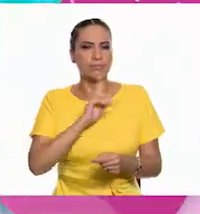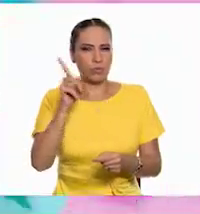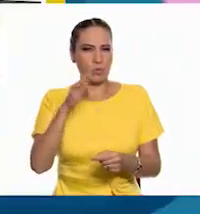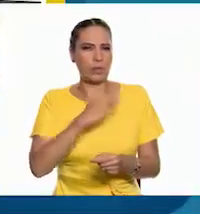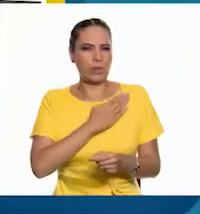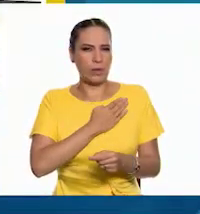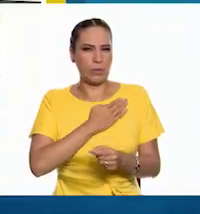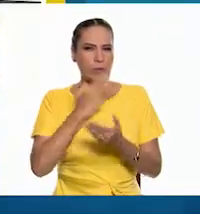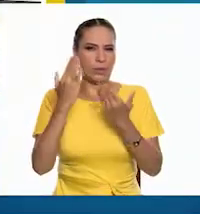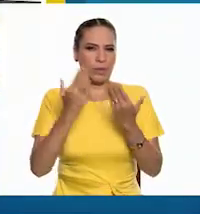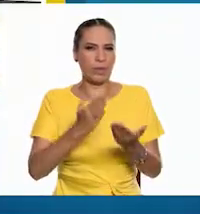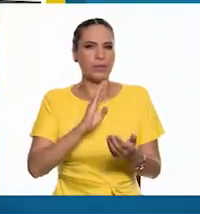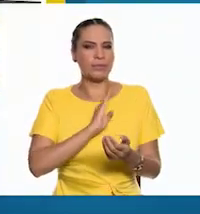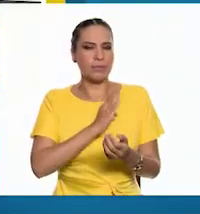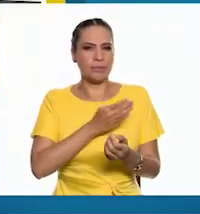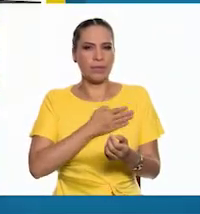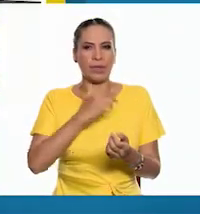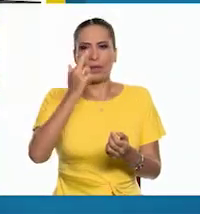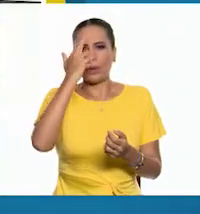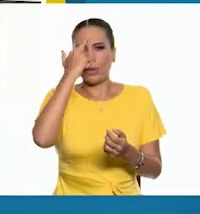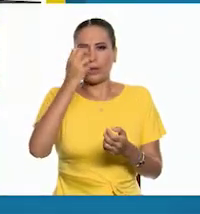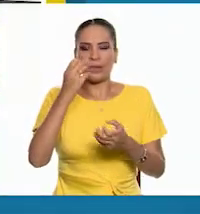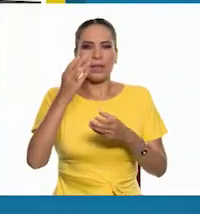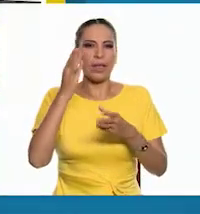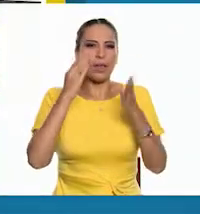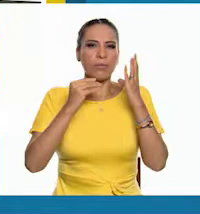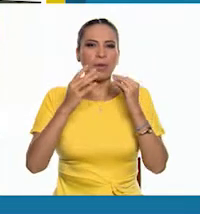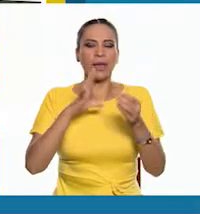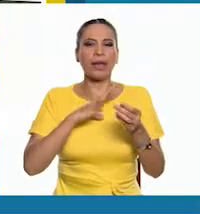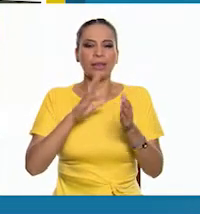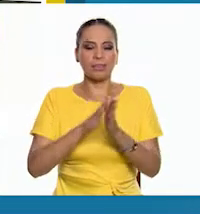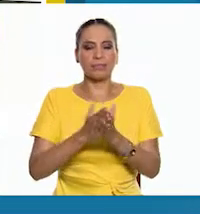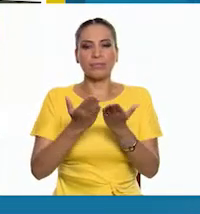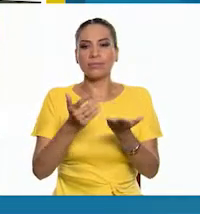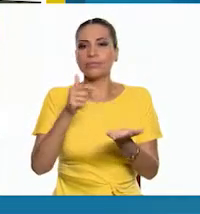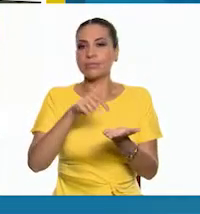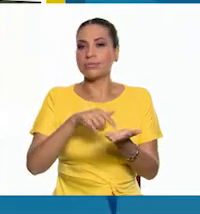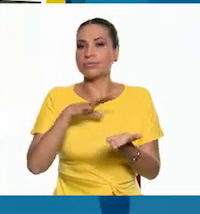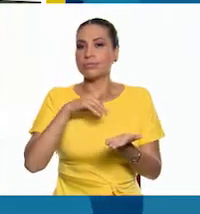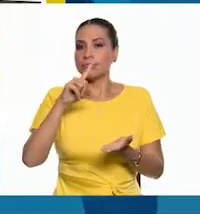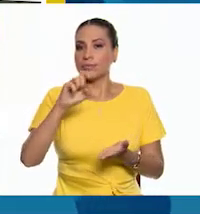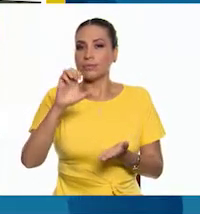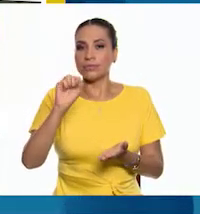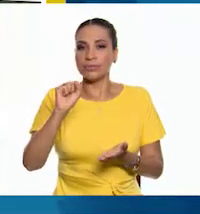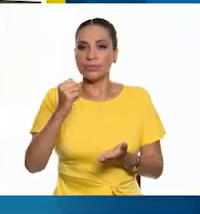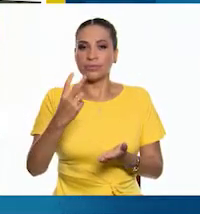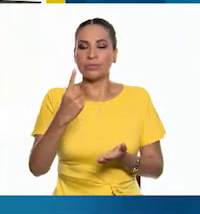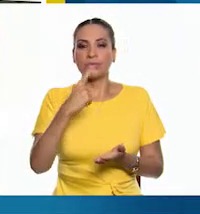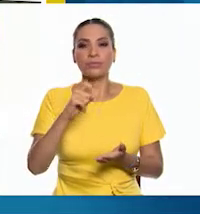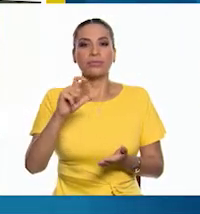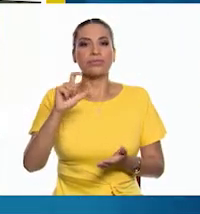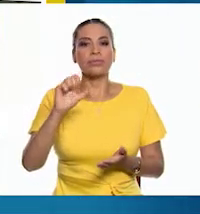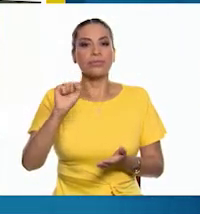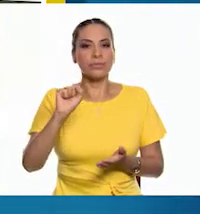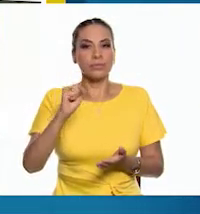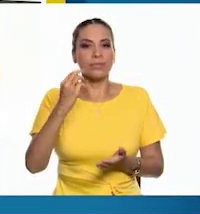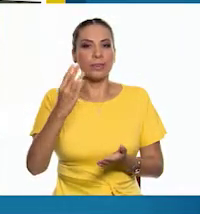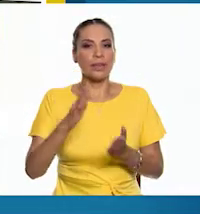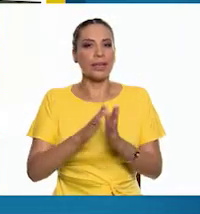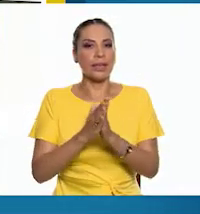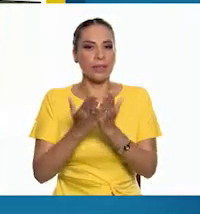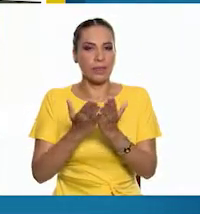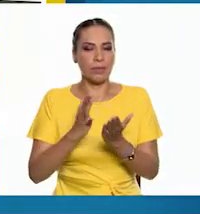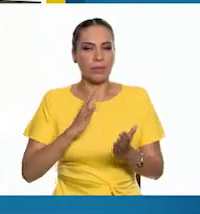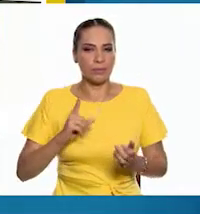España. Recuerden que este aprendizaje se encuentra en las páginas 162 y 163 de su libro de